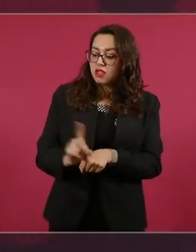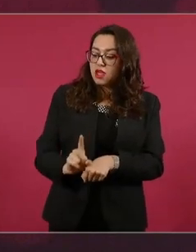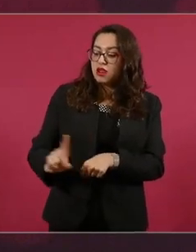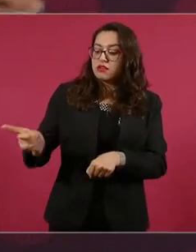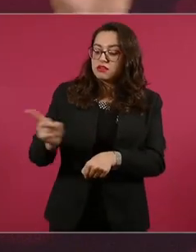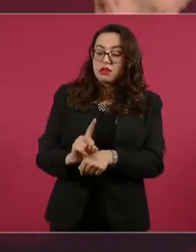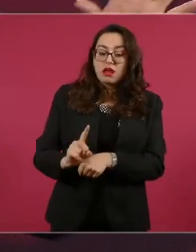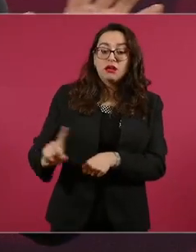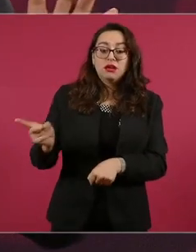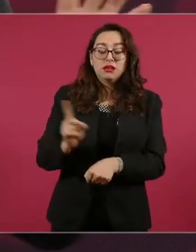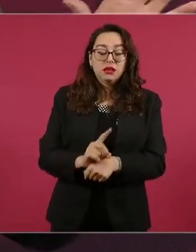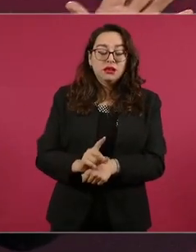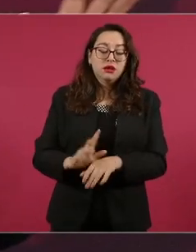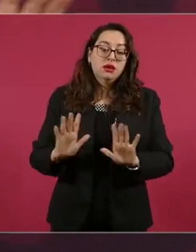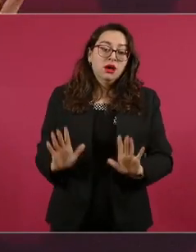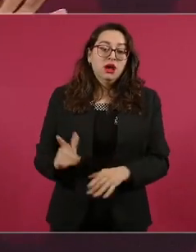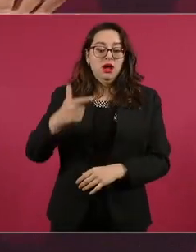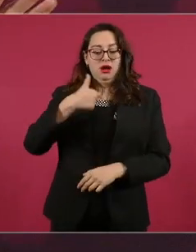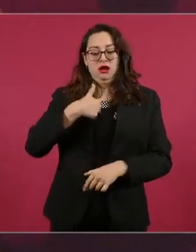Y así la gente